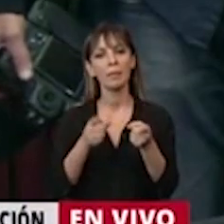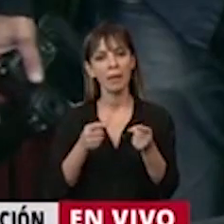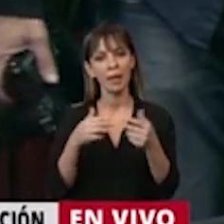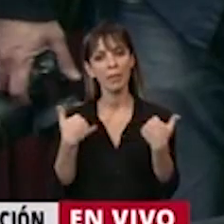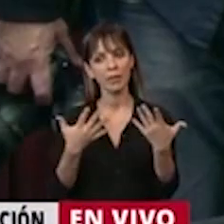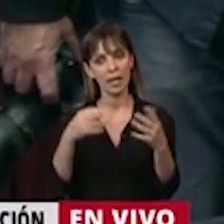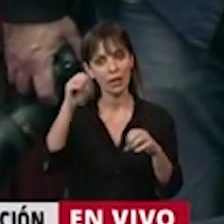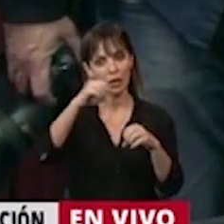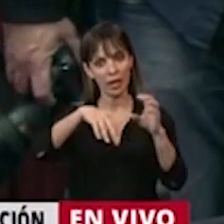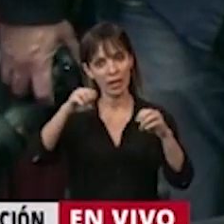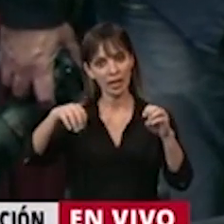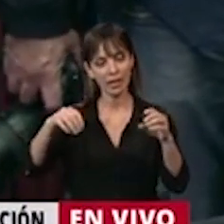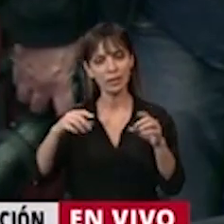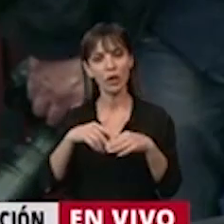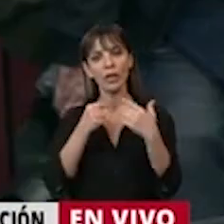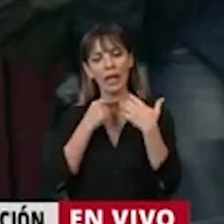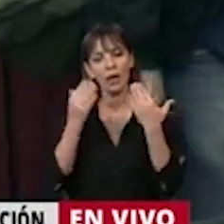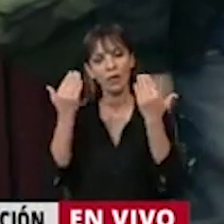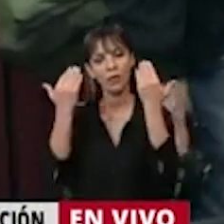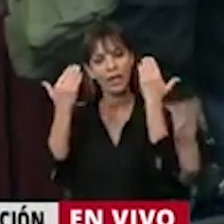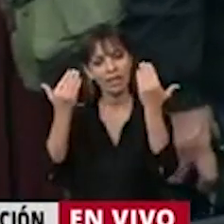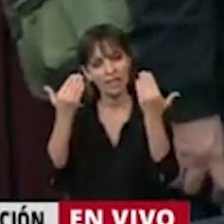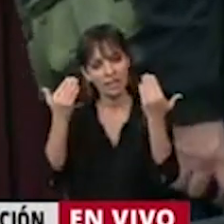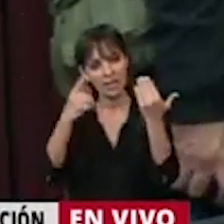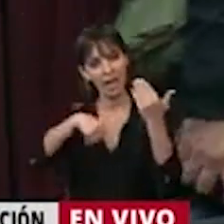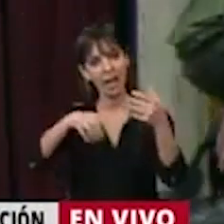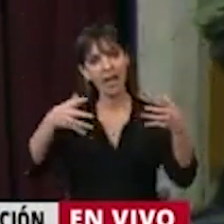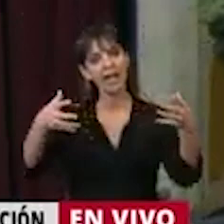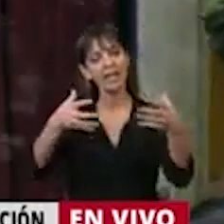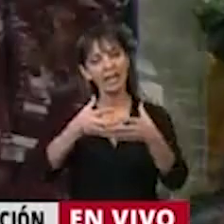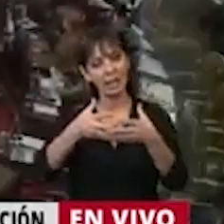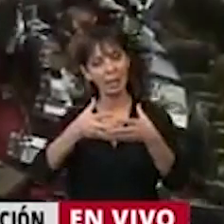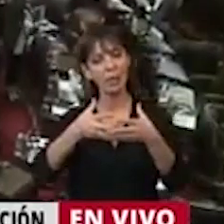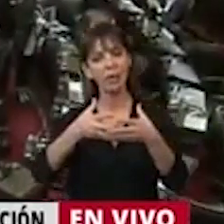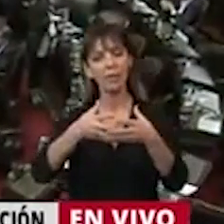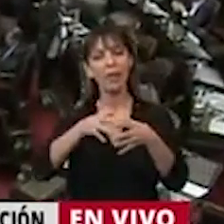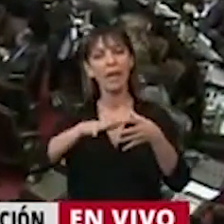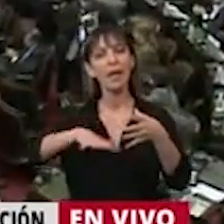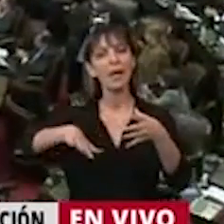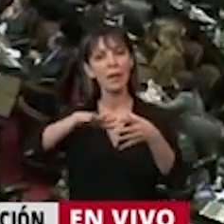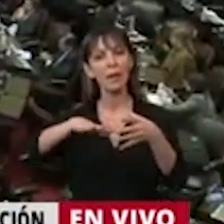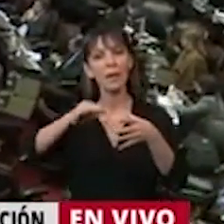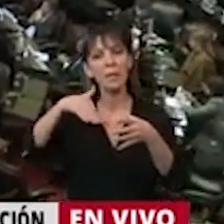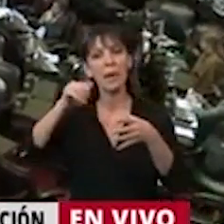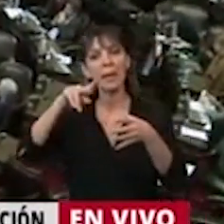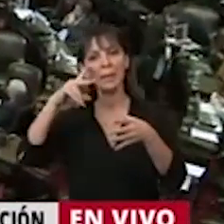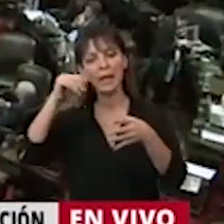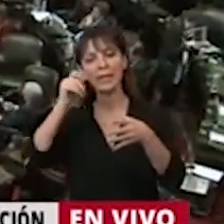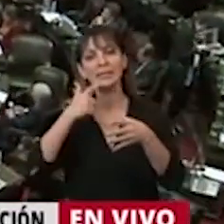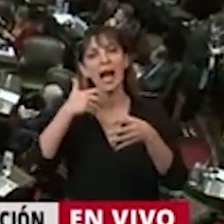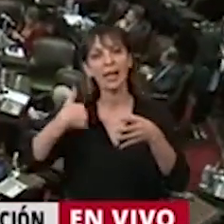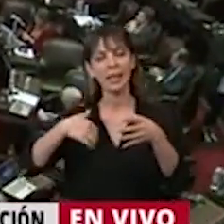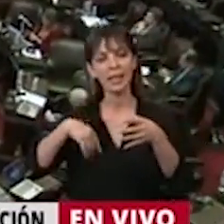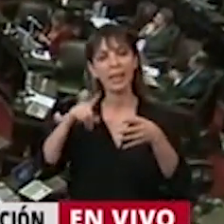quiero aprovechar para felicitar al equipo de Malvinas Argentinas, al intendente Leonardini y al senador Vivona,